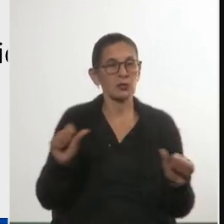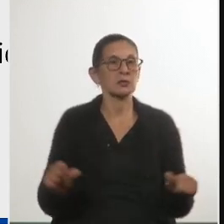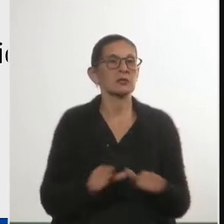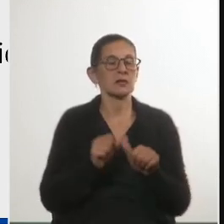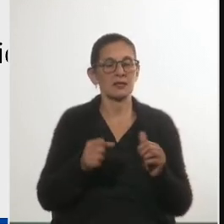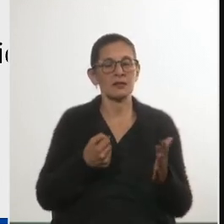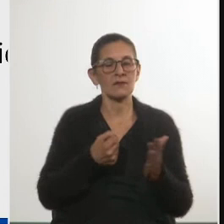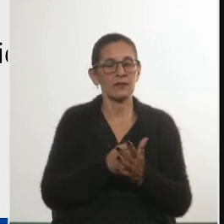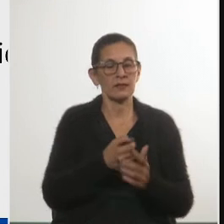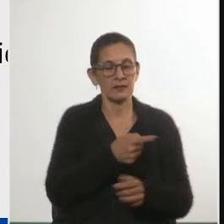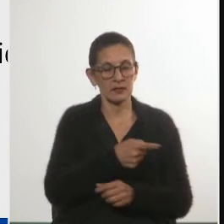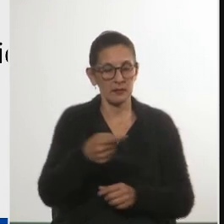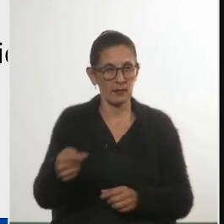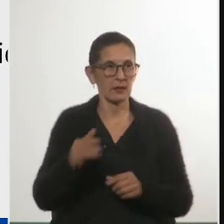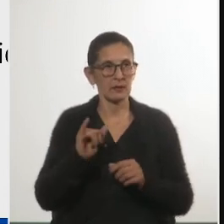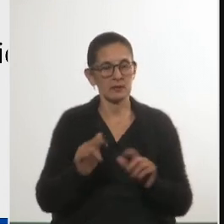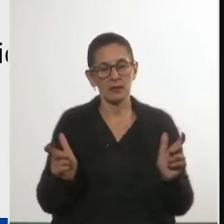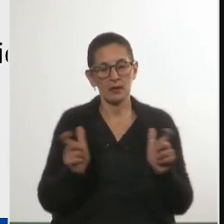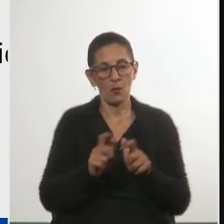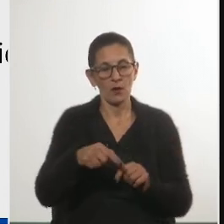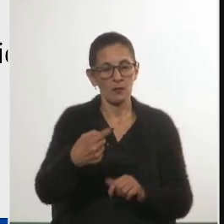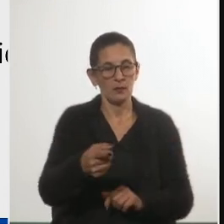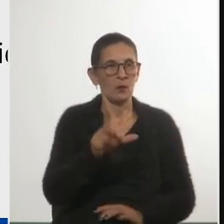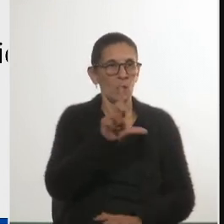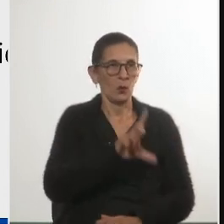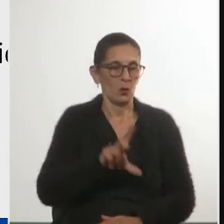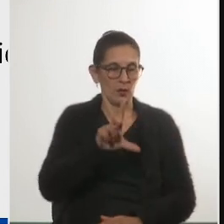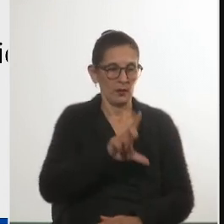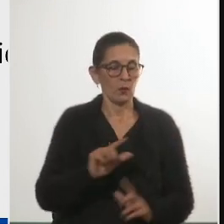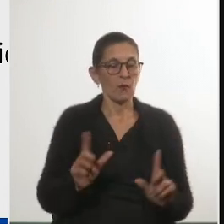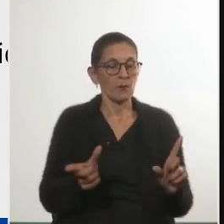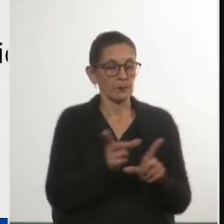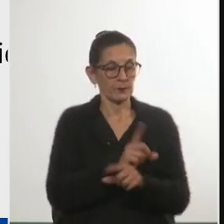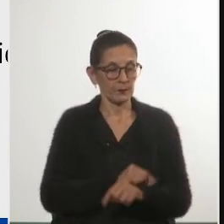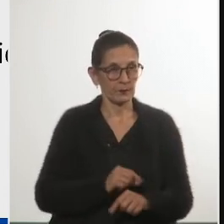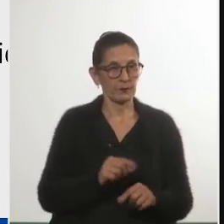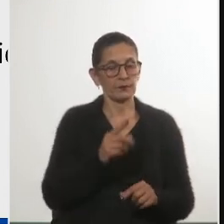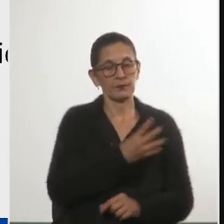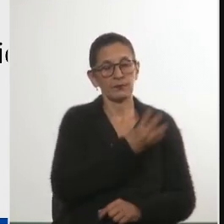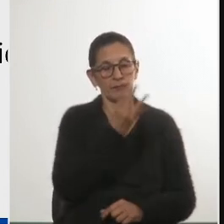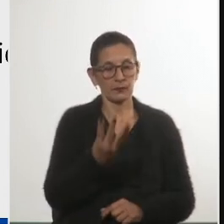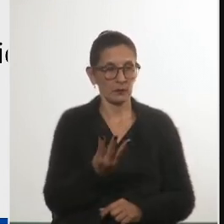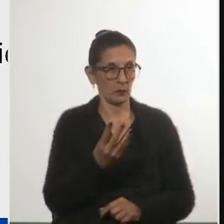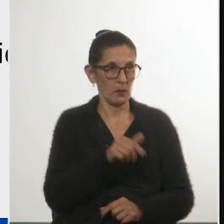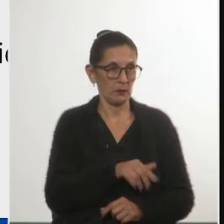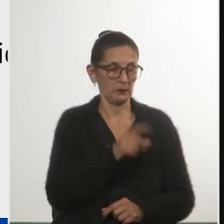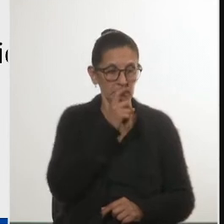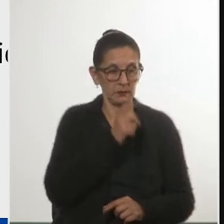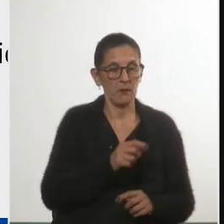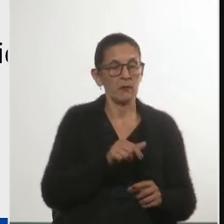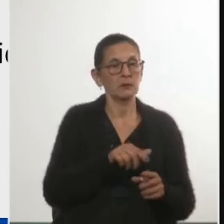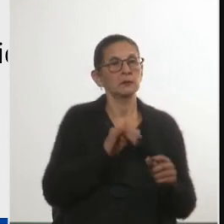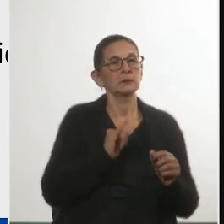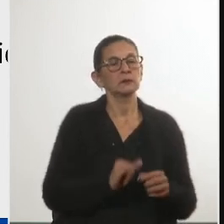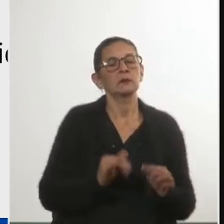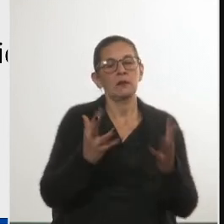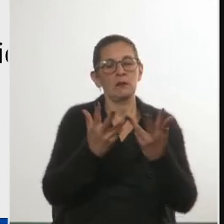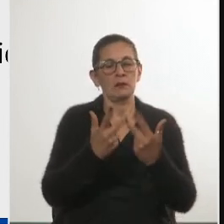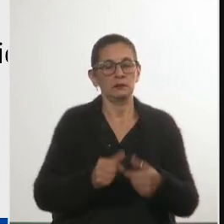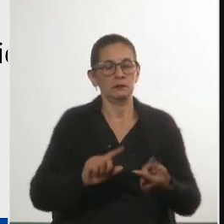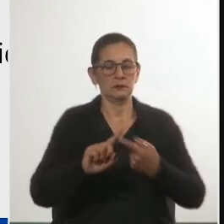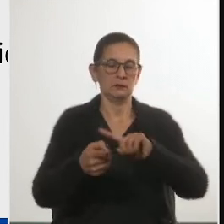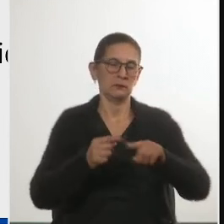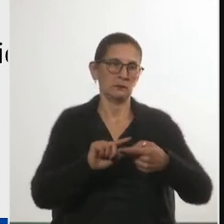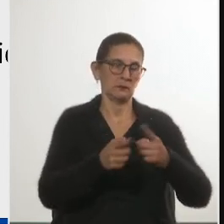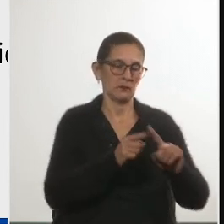el fin de semana y se reúne el día lunes. Al finalizar la reunión del día 4 se concluye que se coordinará entre las